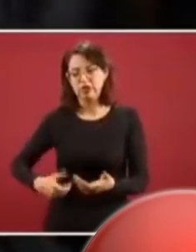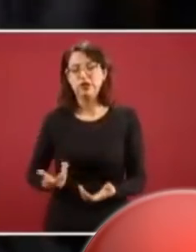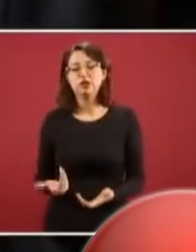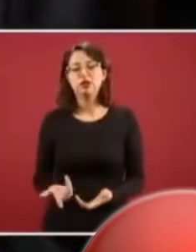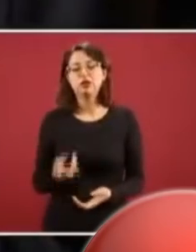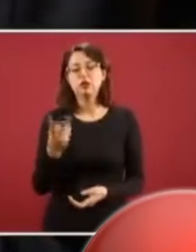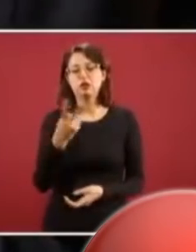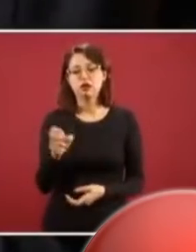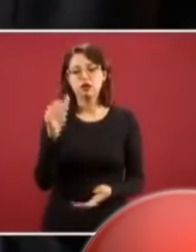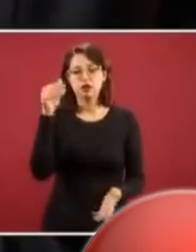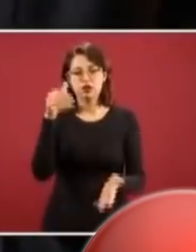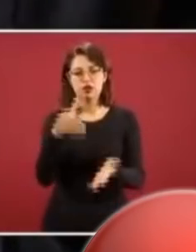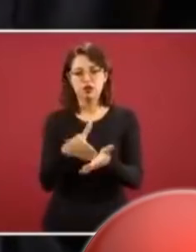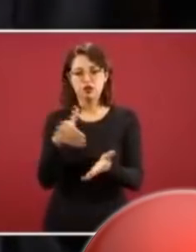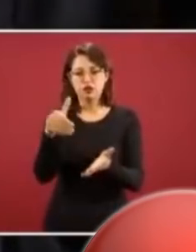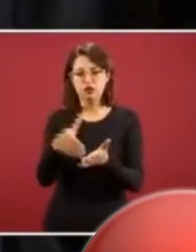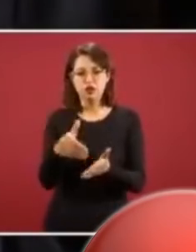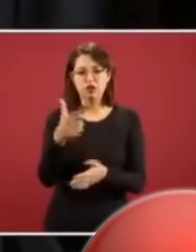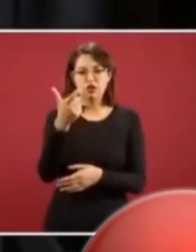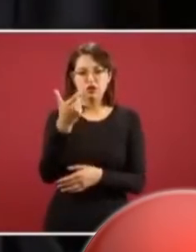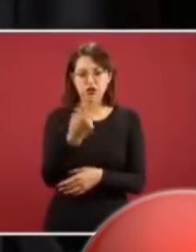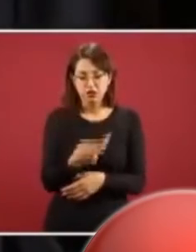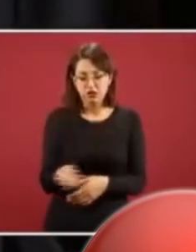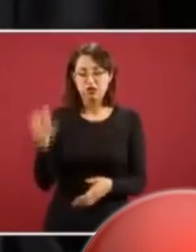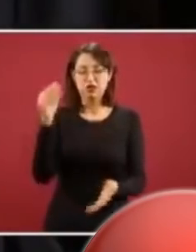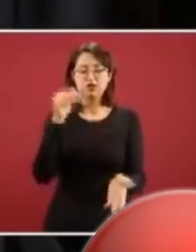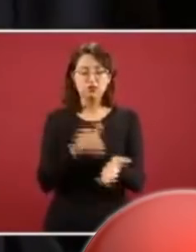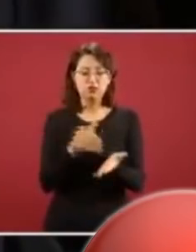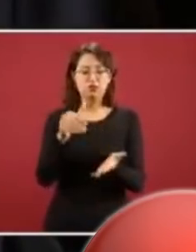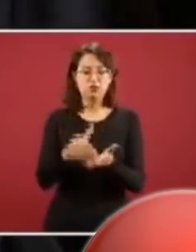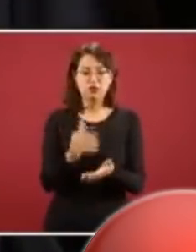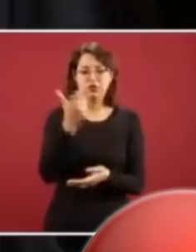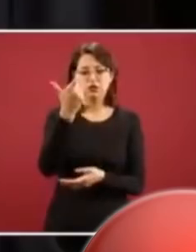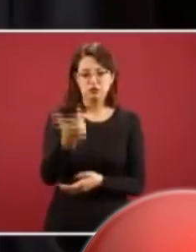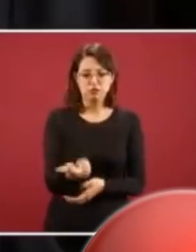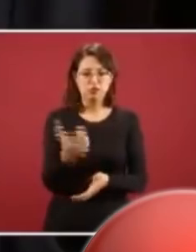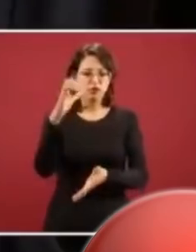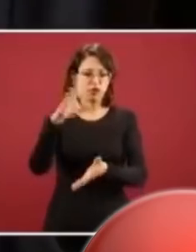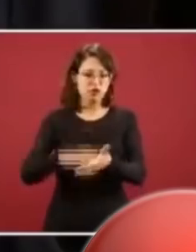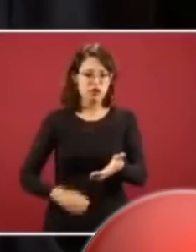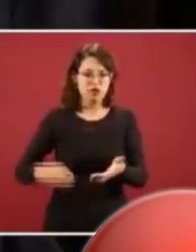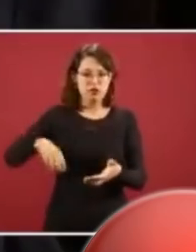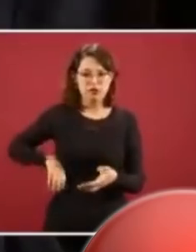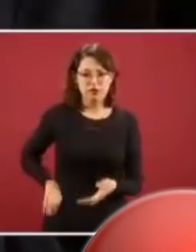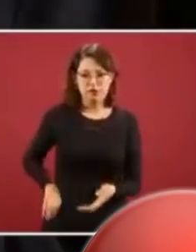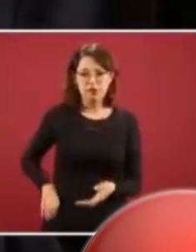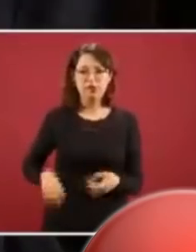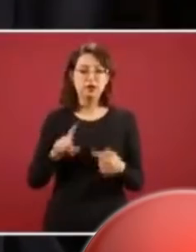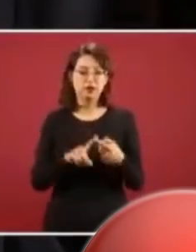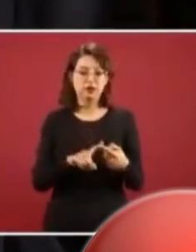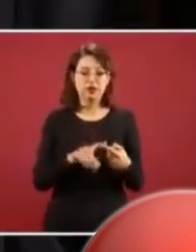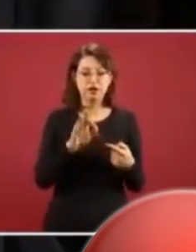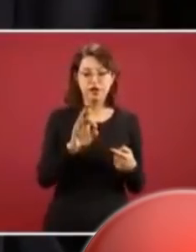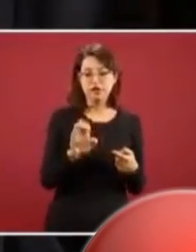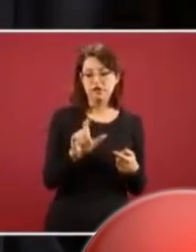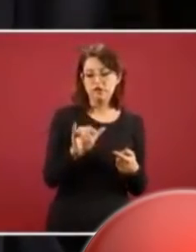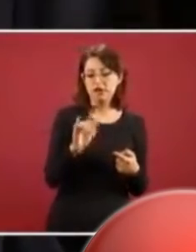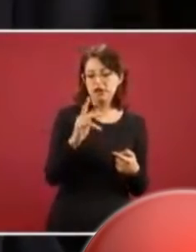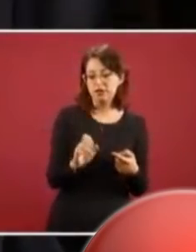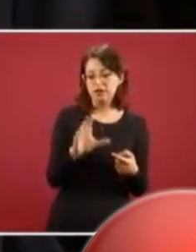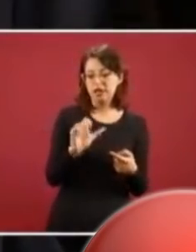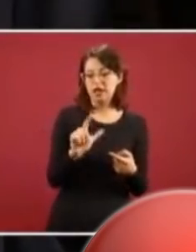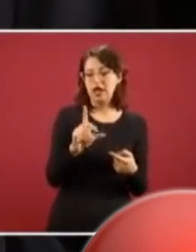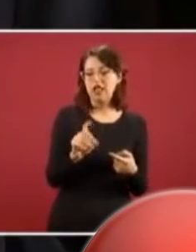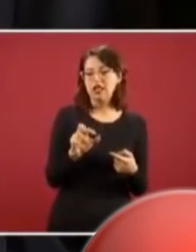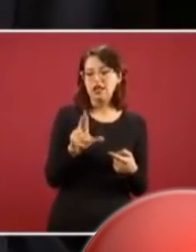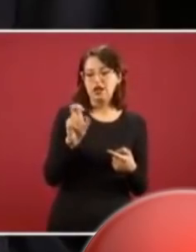de 200,000 millones de pesos, lo que los gobiernos de Calderón y Peña Nieto manejaron para